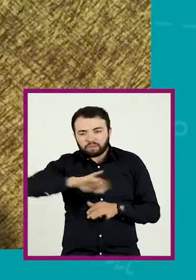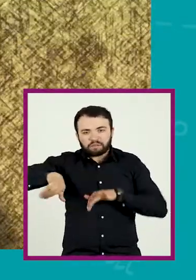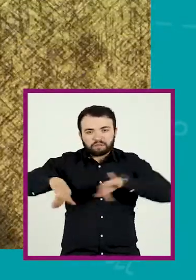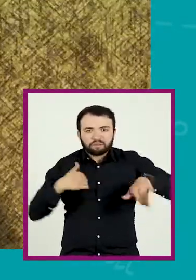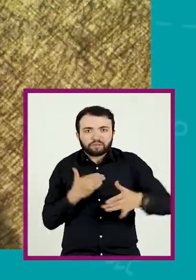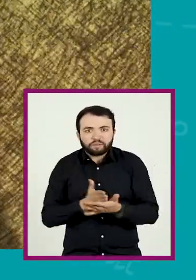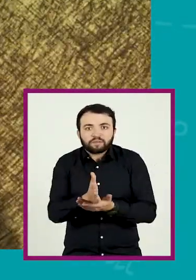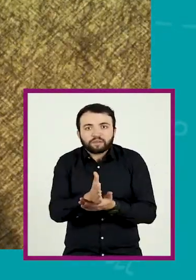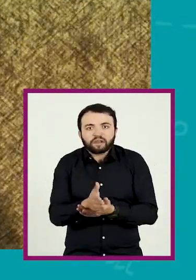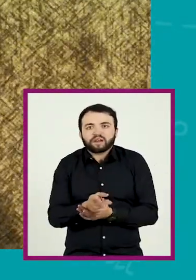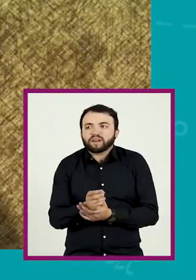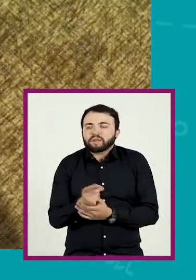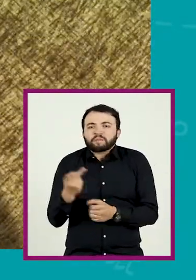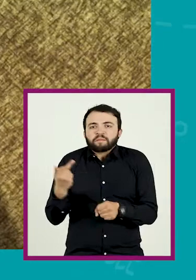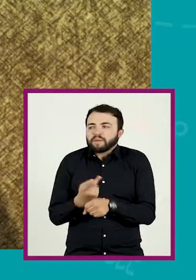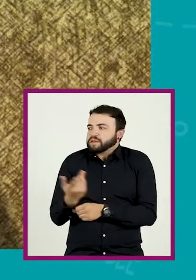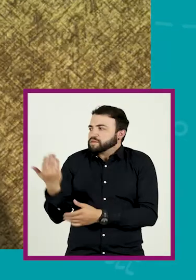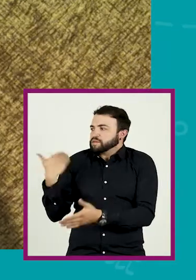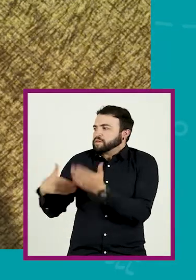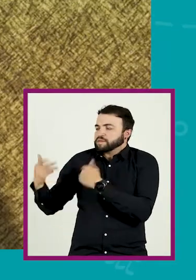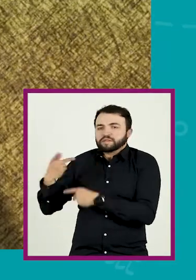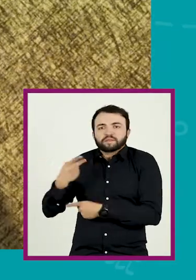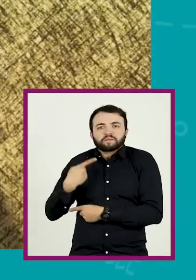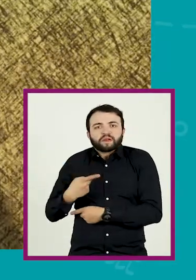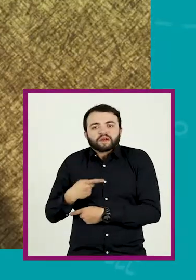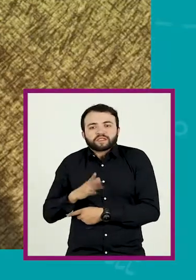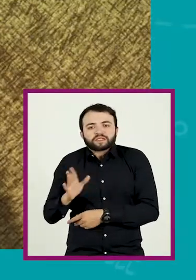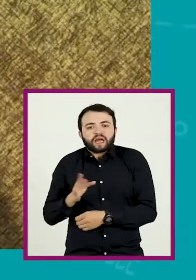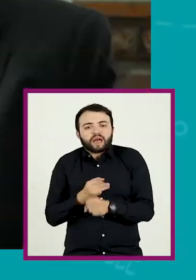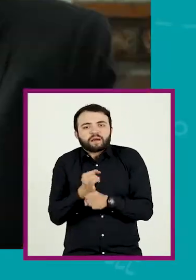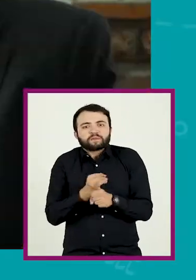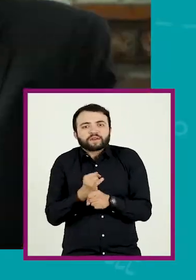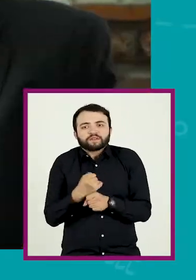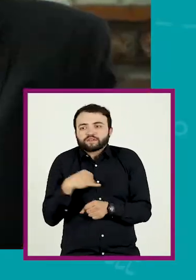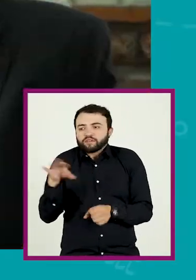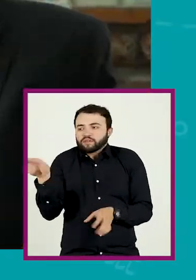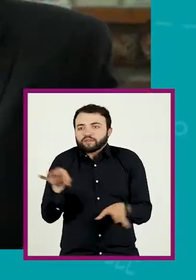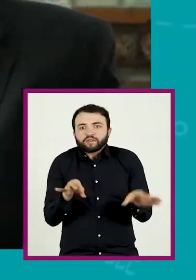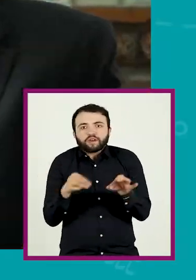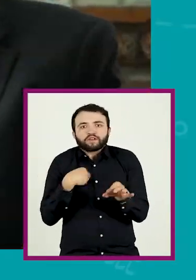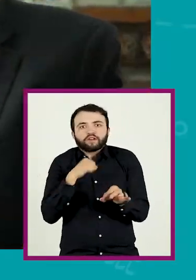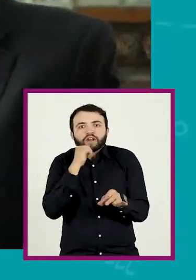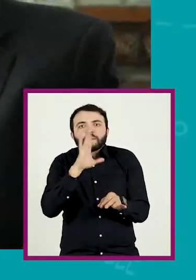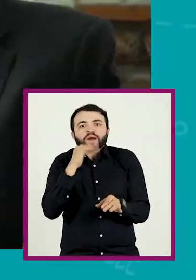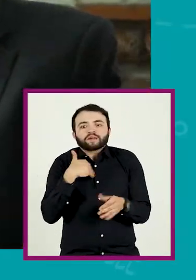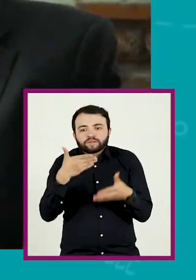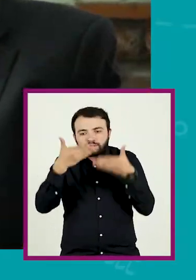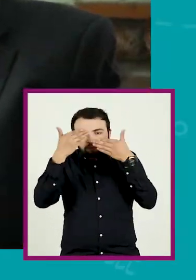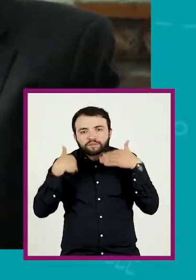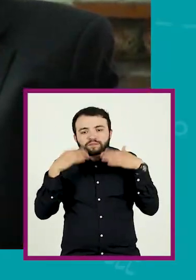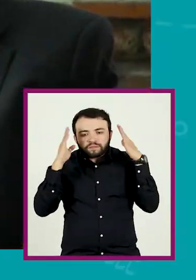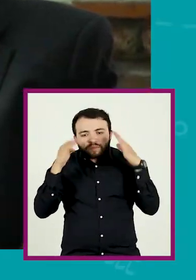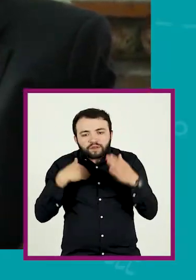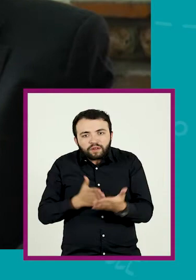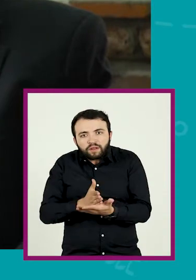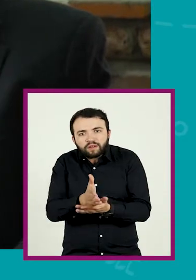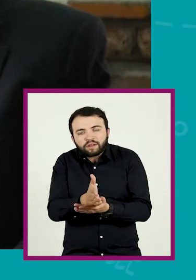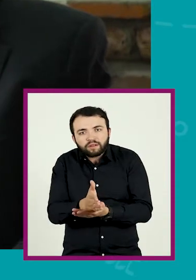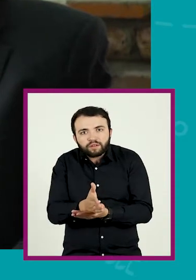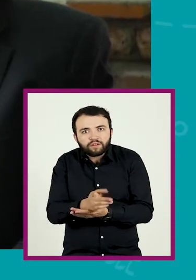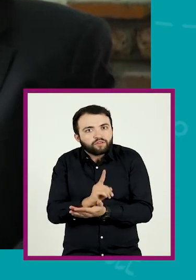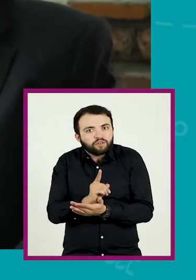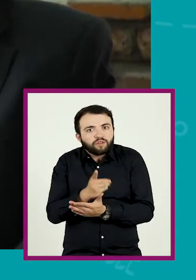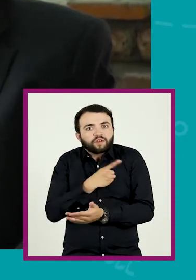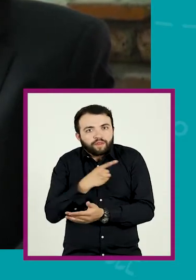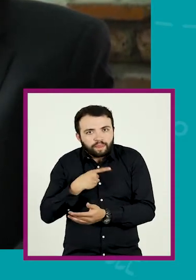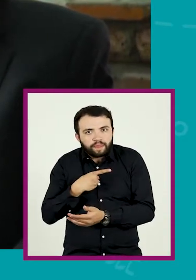y predictivo que tienen las leyes de Newton. Si es correcto... Lo cual además marca la importancia que